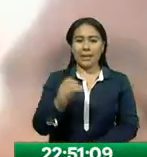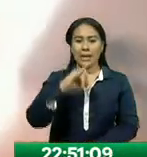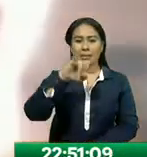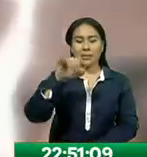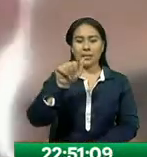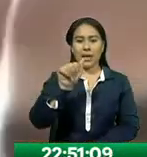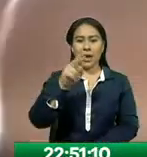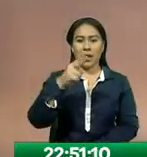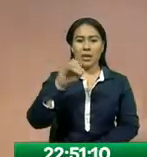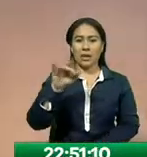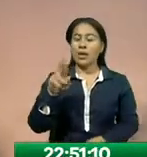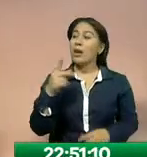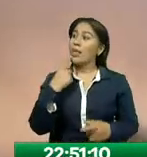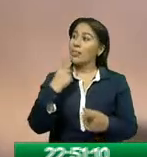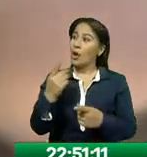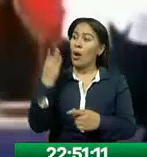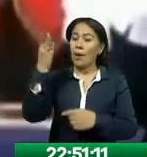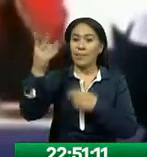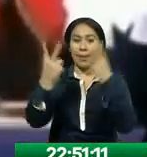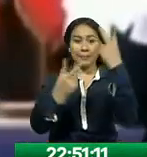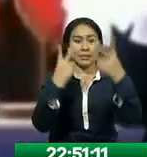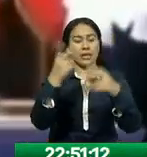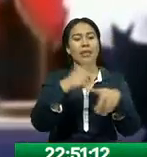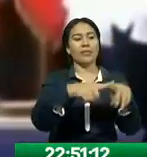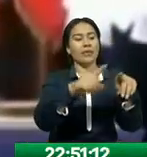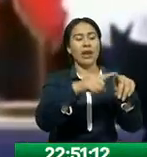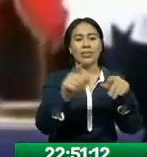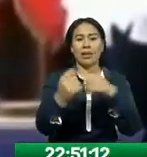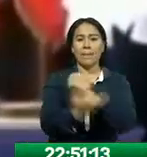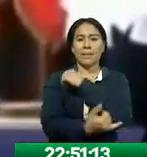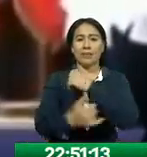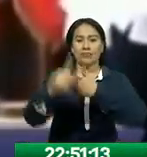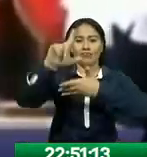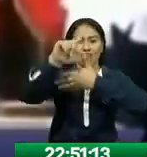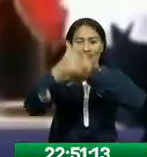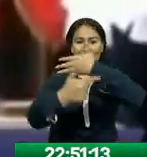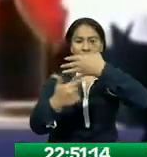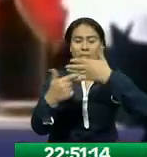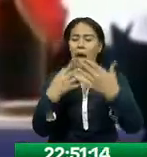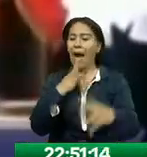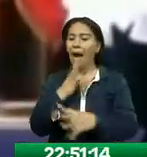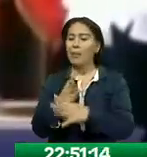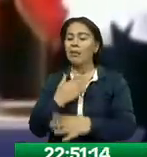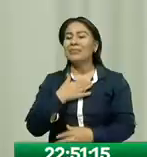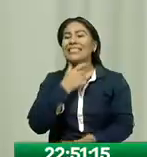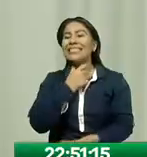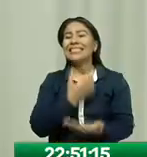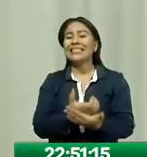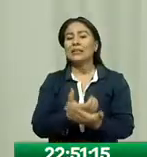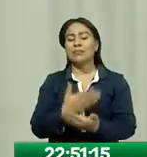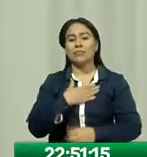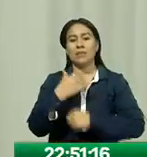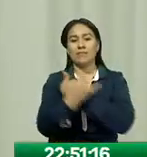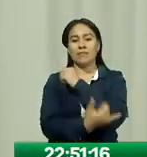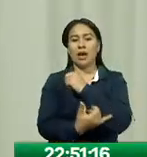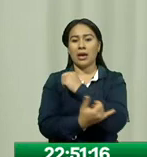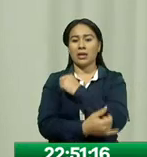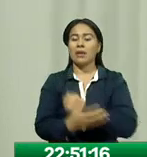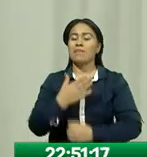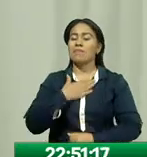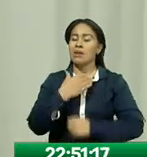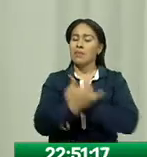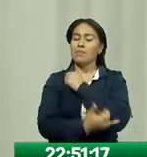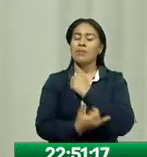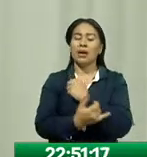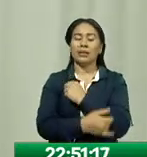Bolsonaro. Además, visitará varias naciones latinoamericanas para hablar sobre la crisis de su país. Somos reconocidos por las principales democracias del